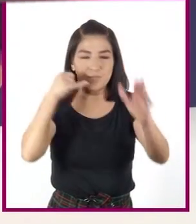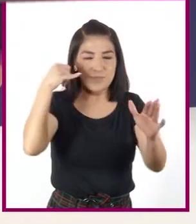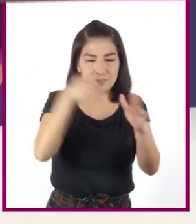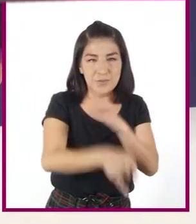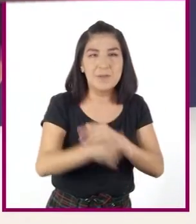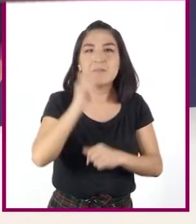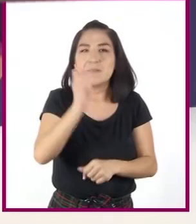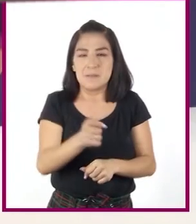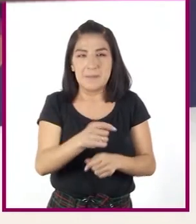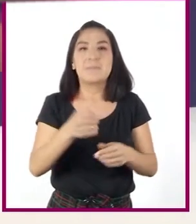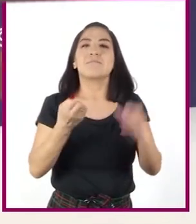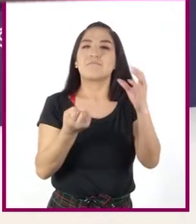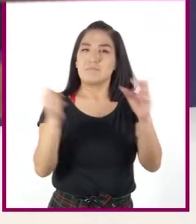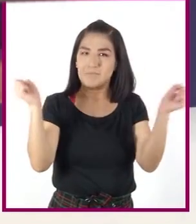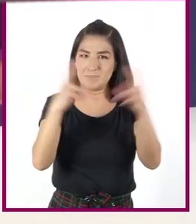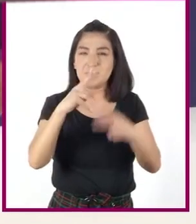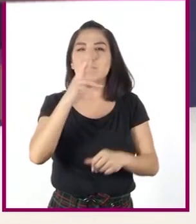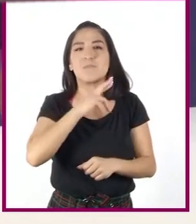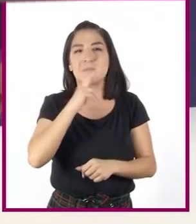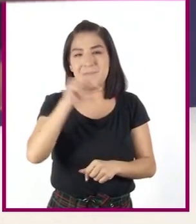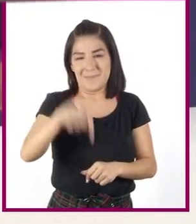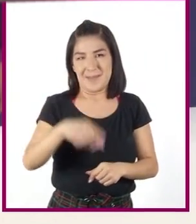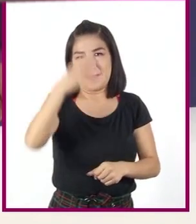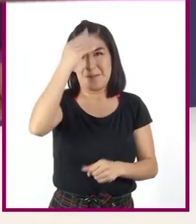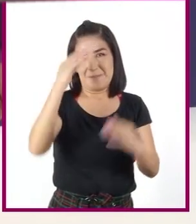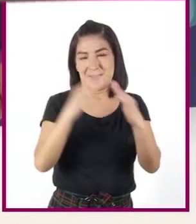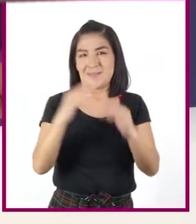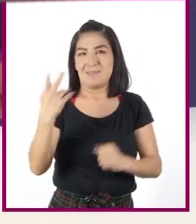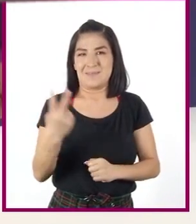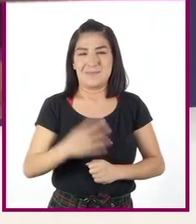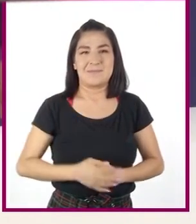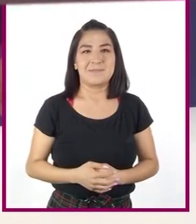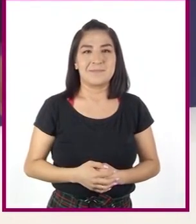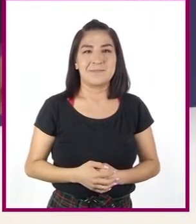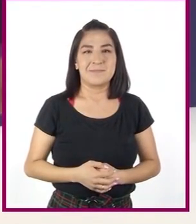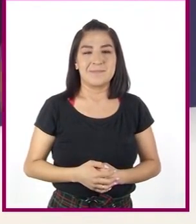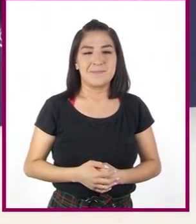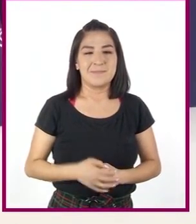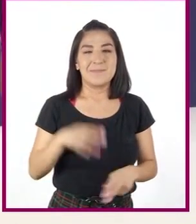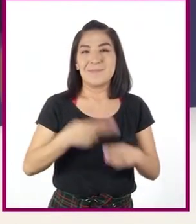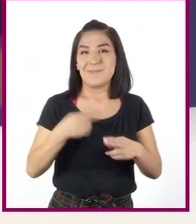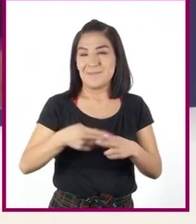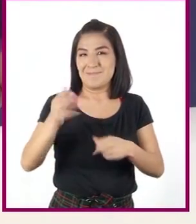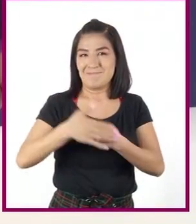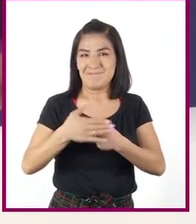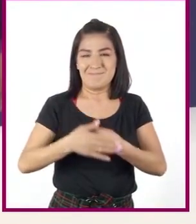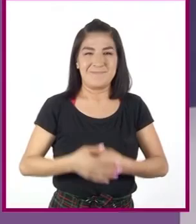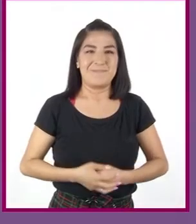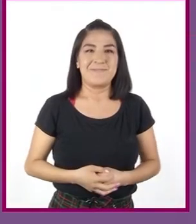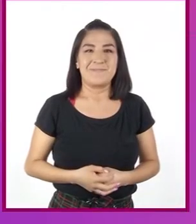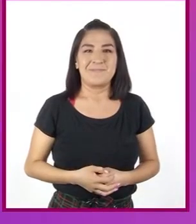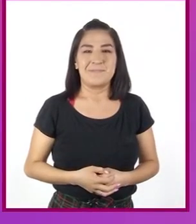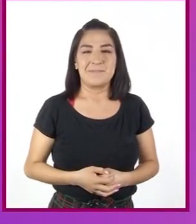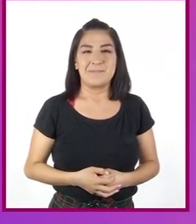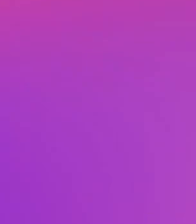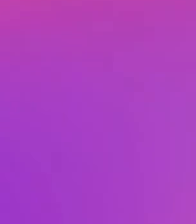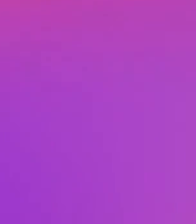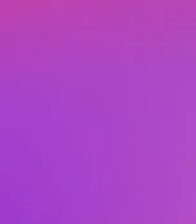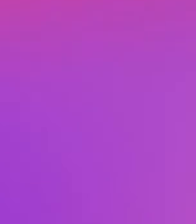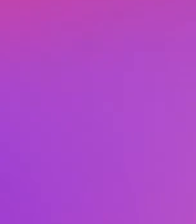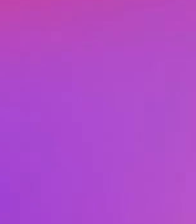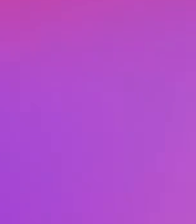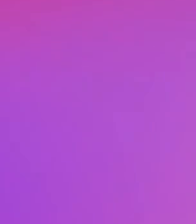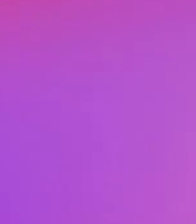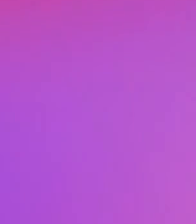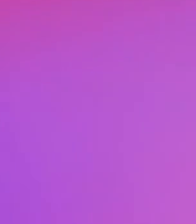así que nos vemos pronto aquí, en Aprende en Casa 2. ¡Hasta la próxima! Si tienes dudas